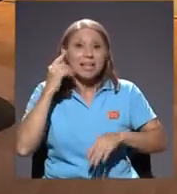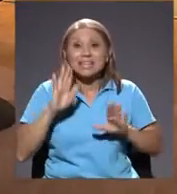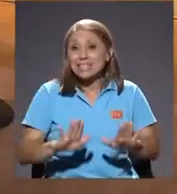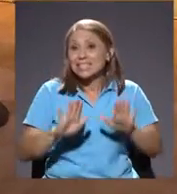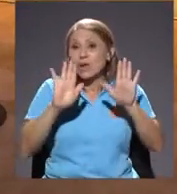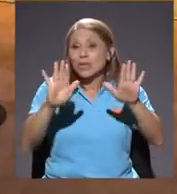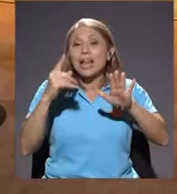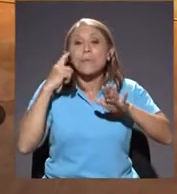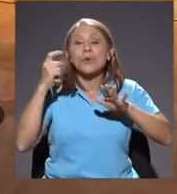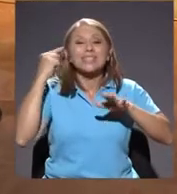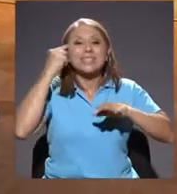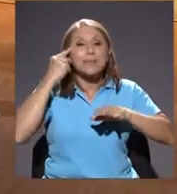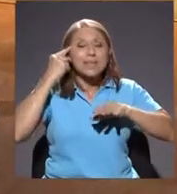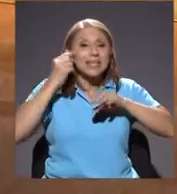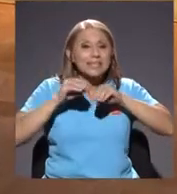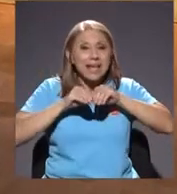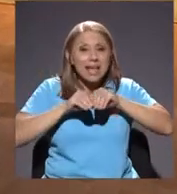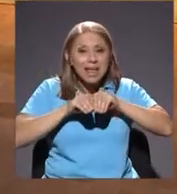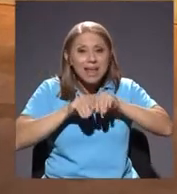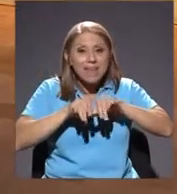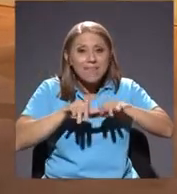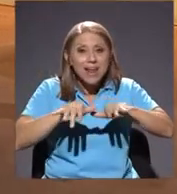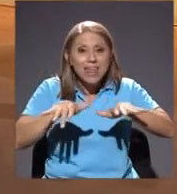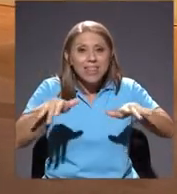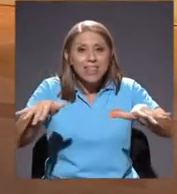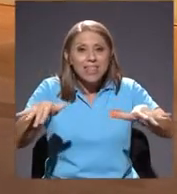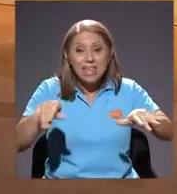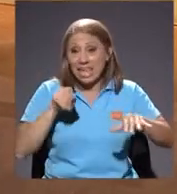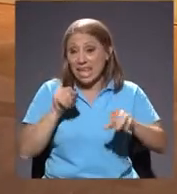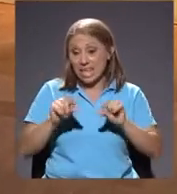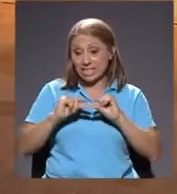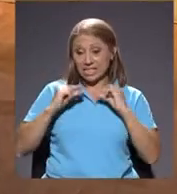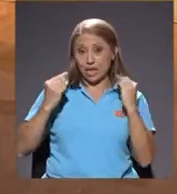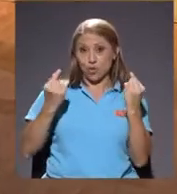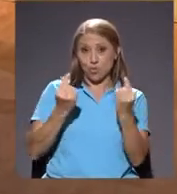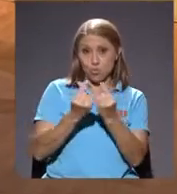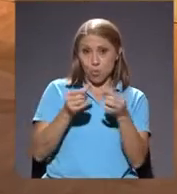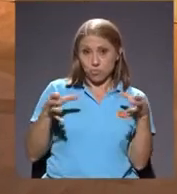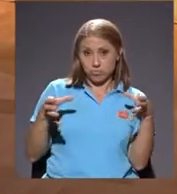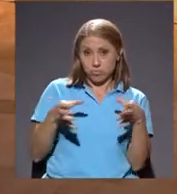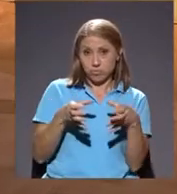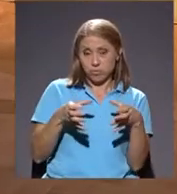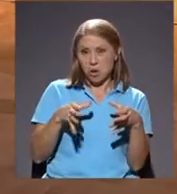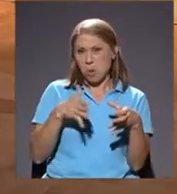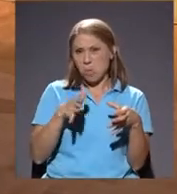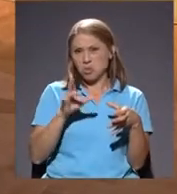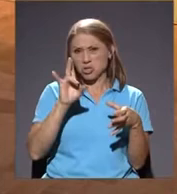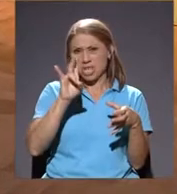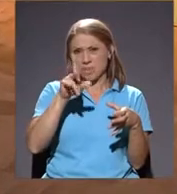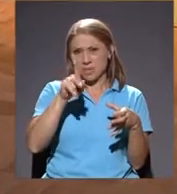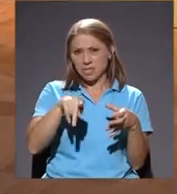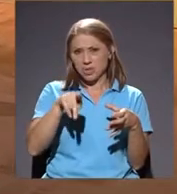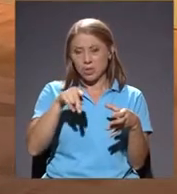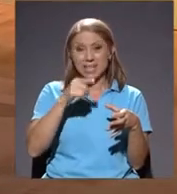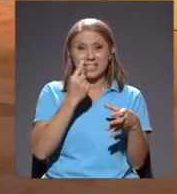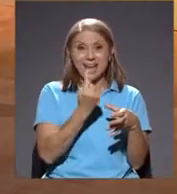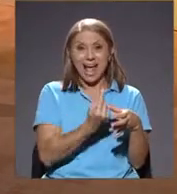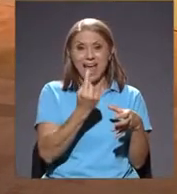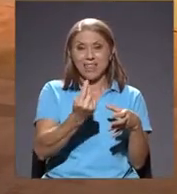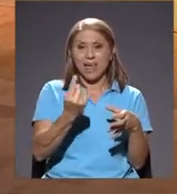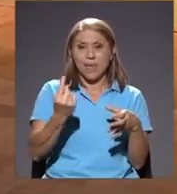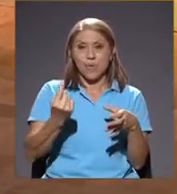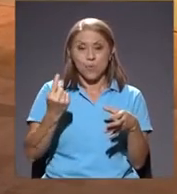red verdad y este grupo que son como ciertas gentes aportan cada uno una